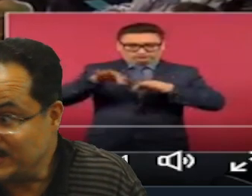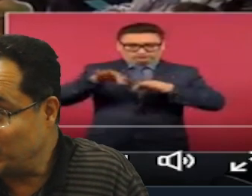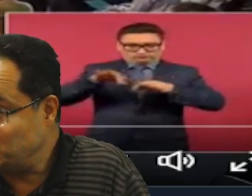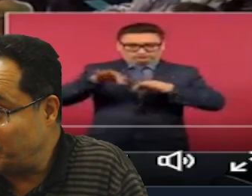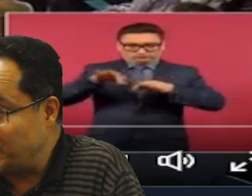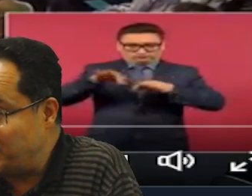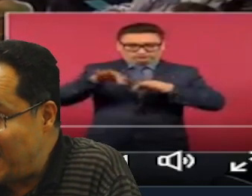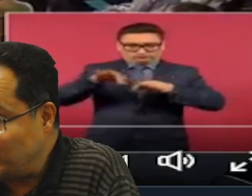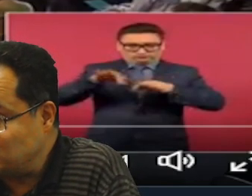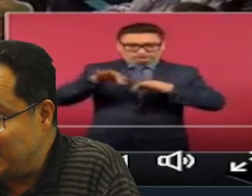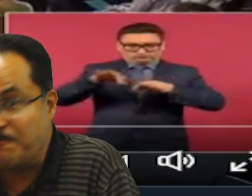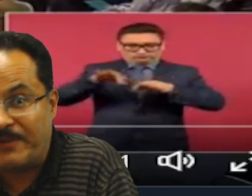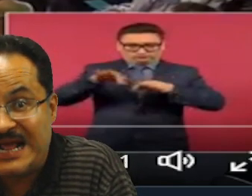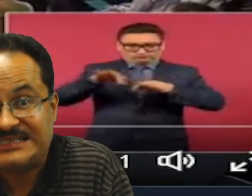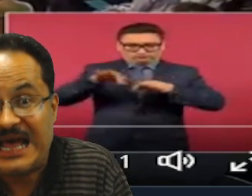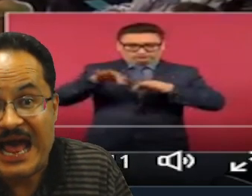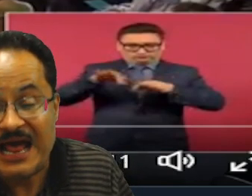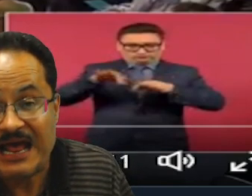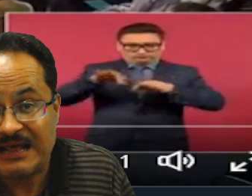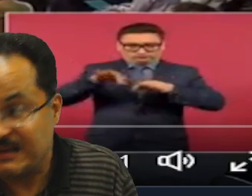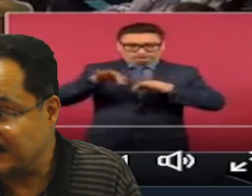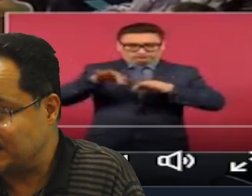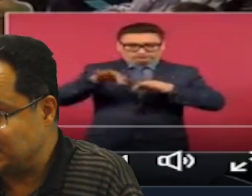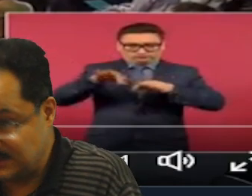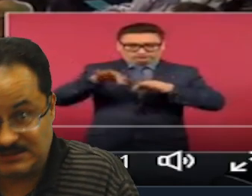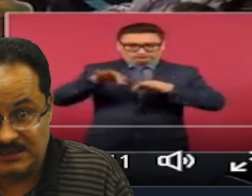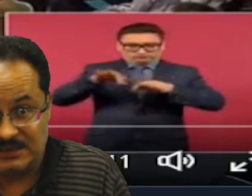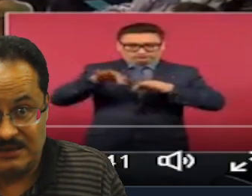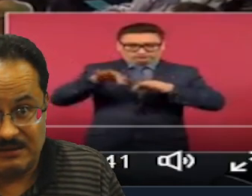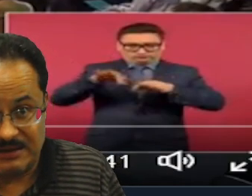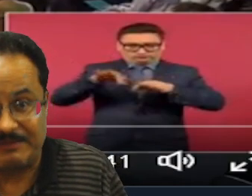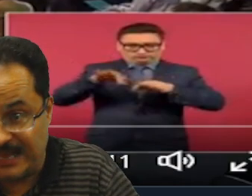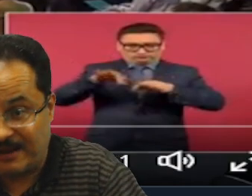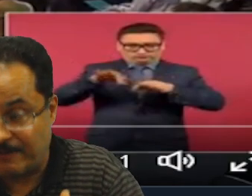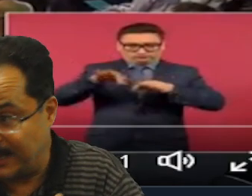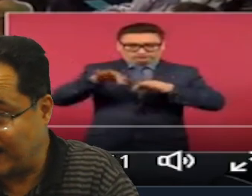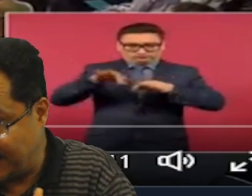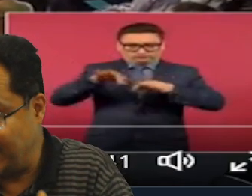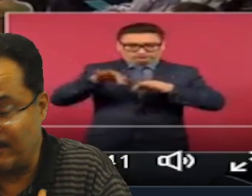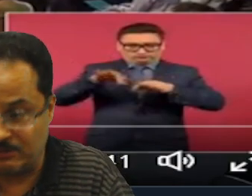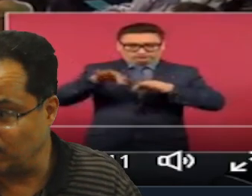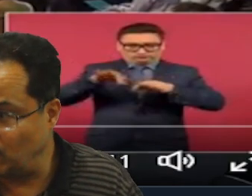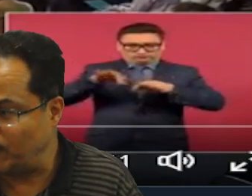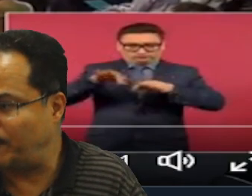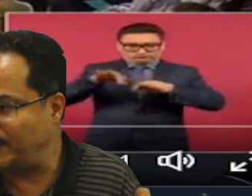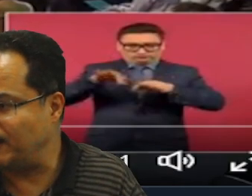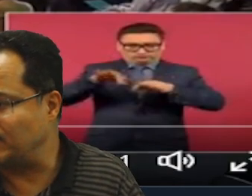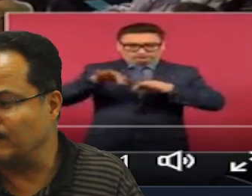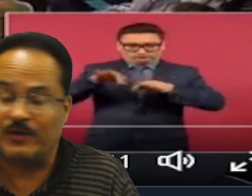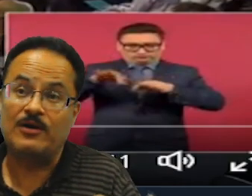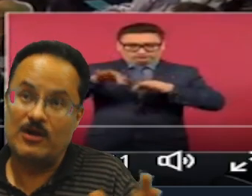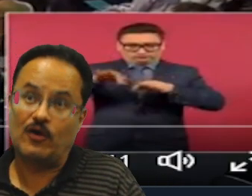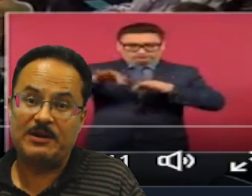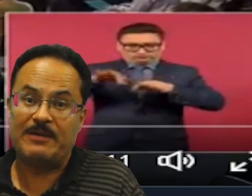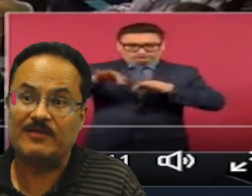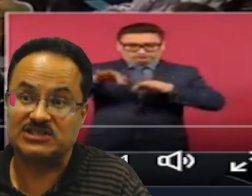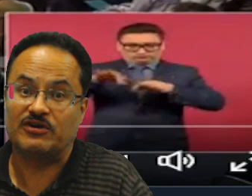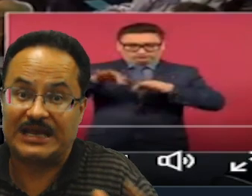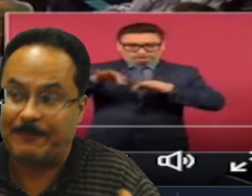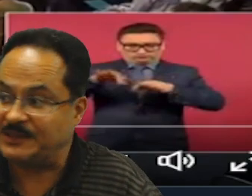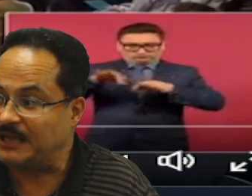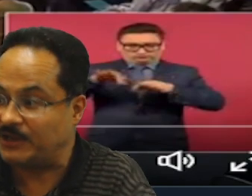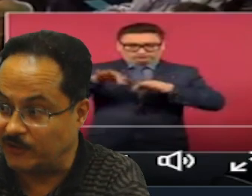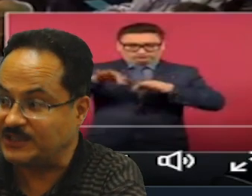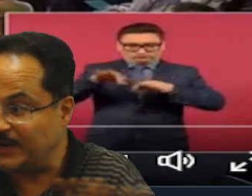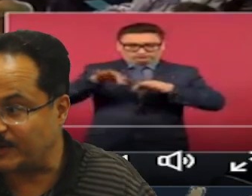es un negocio privado es una empresa que tiene que que no no bueno no privado